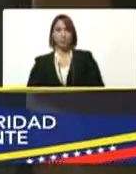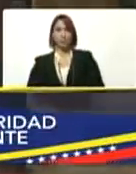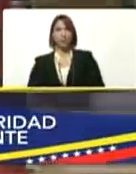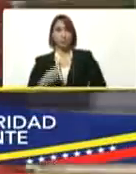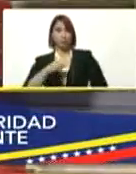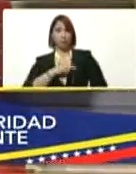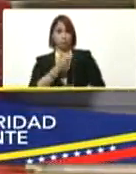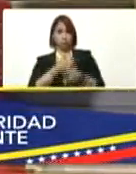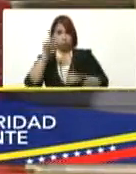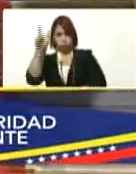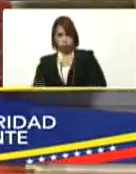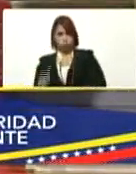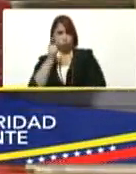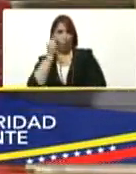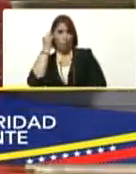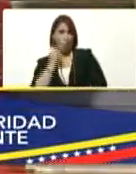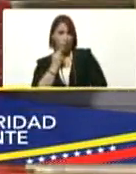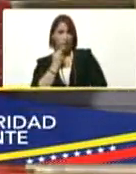nuestro libertador Simón Bolívar,